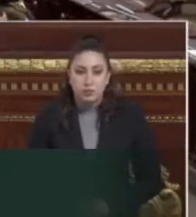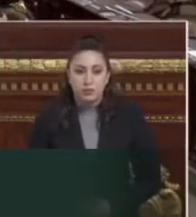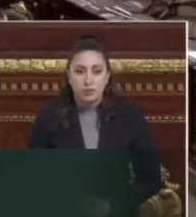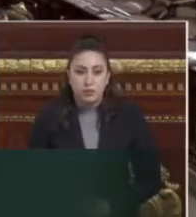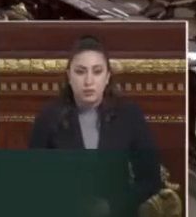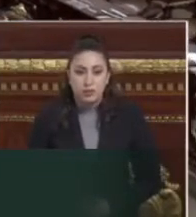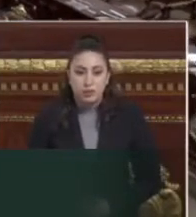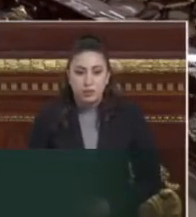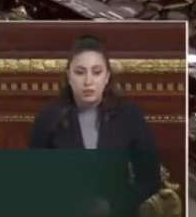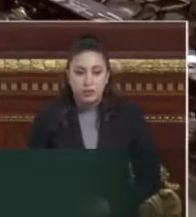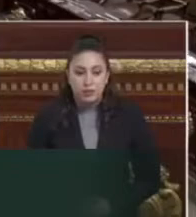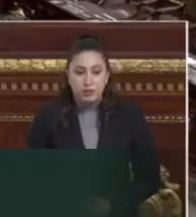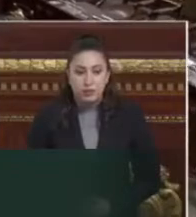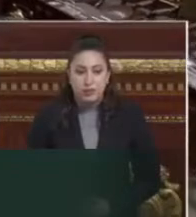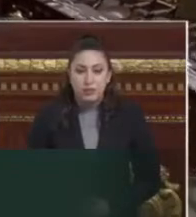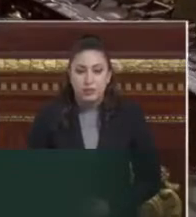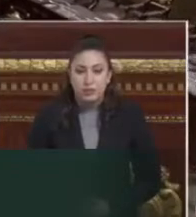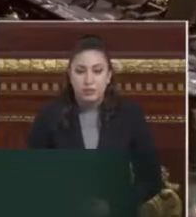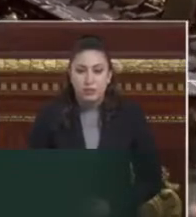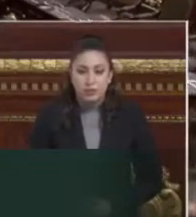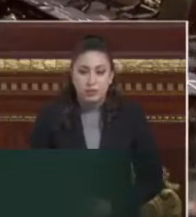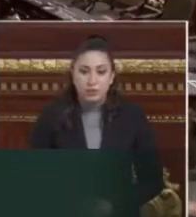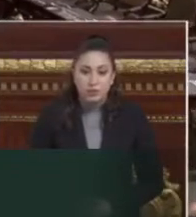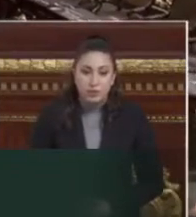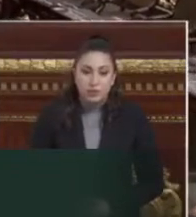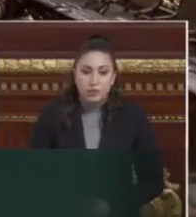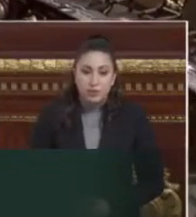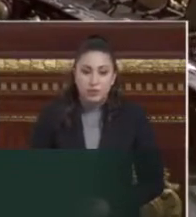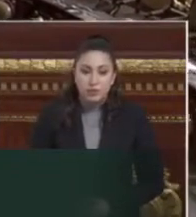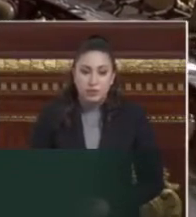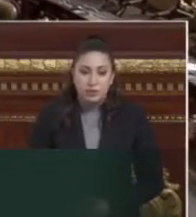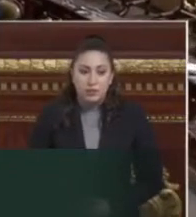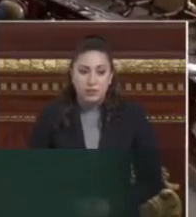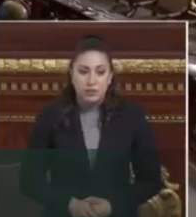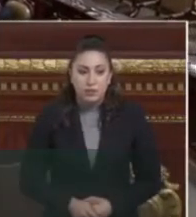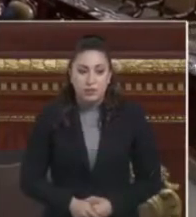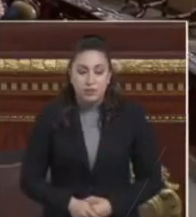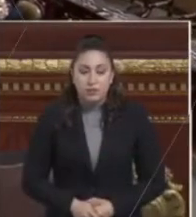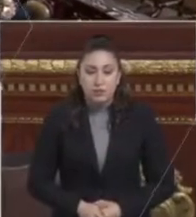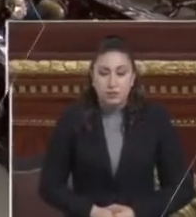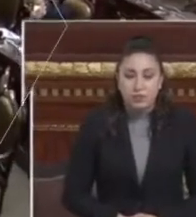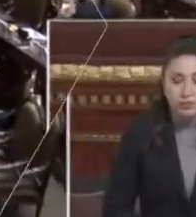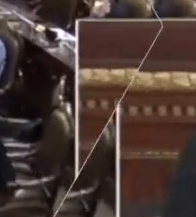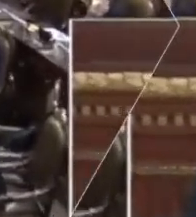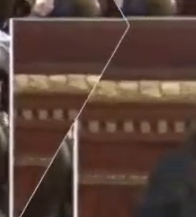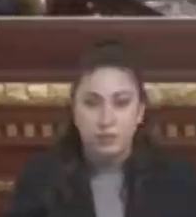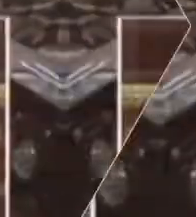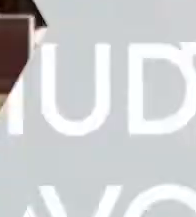2.405 pesos a 9.622 pesos en caso contrario.